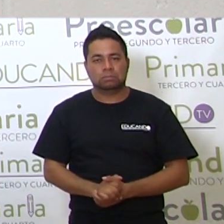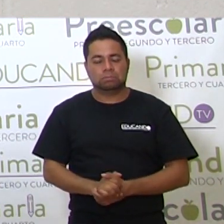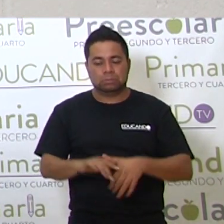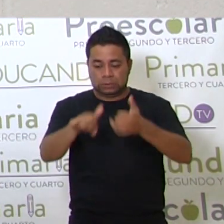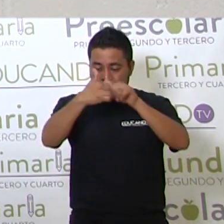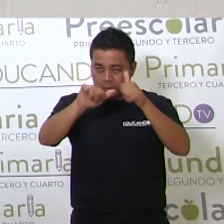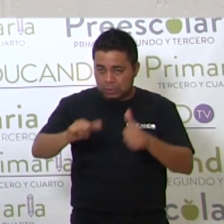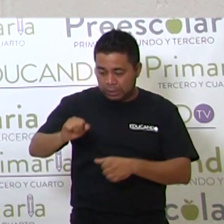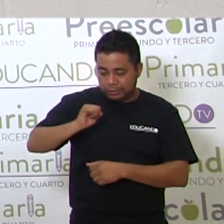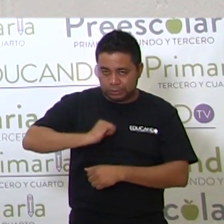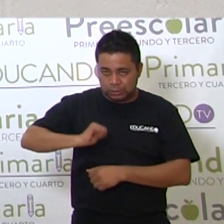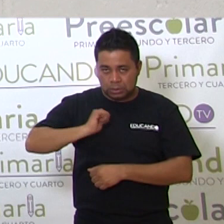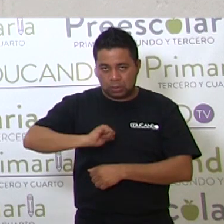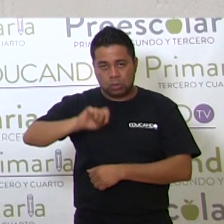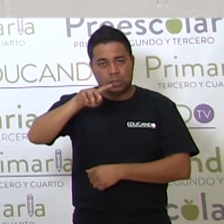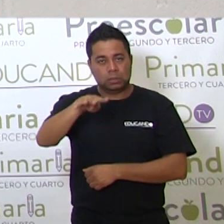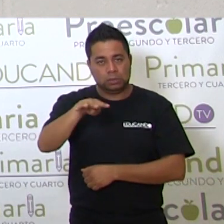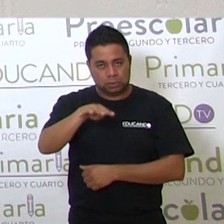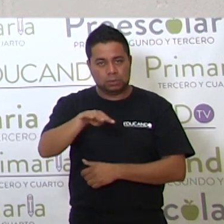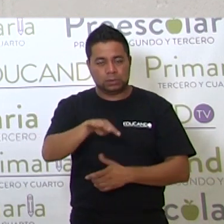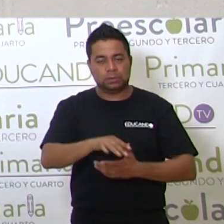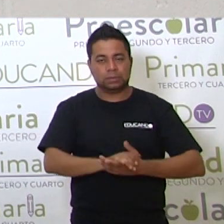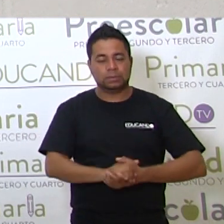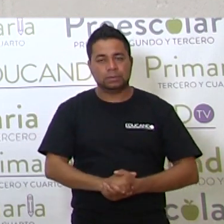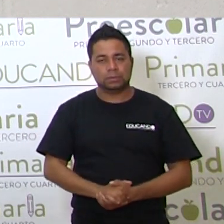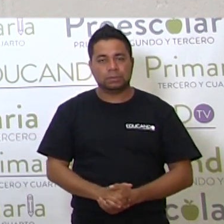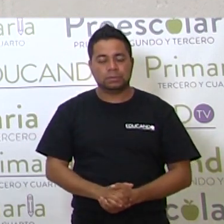arte del siglo XIX.